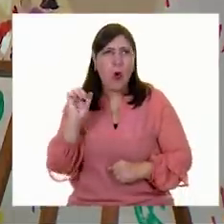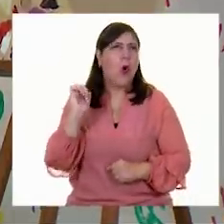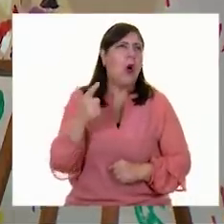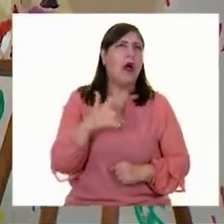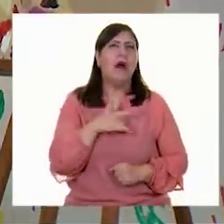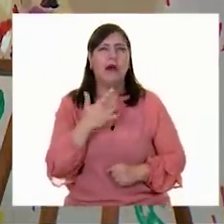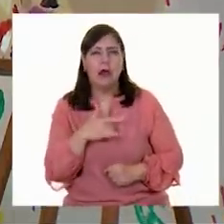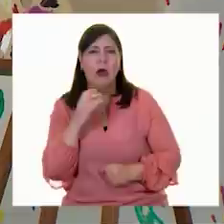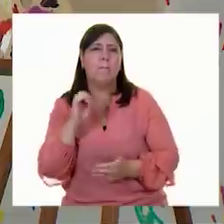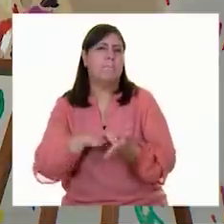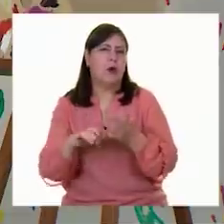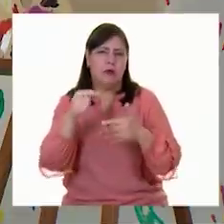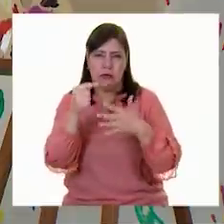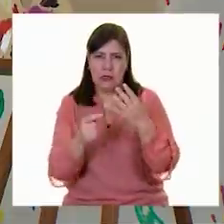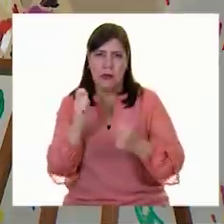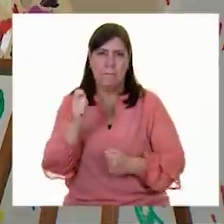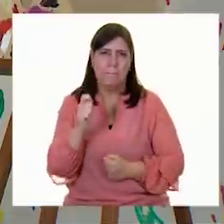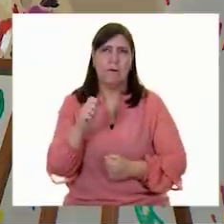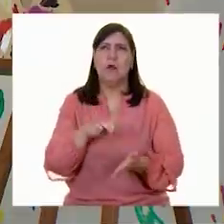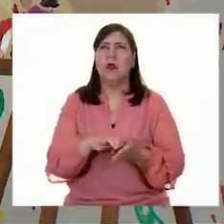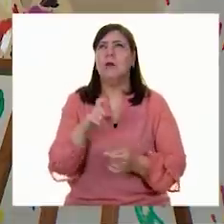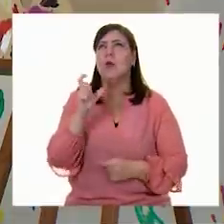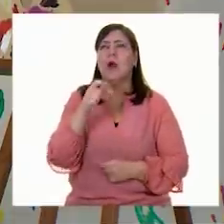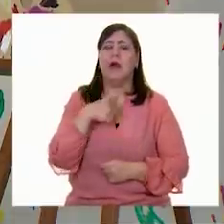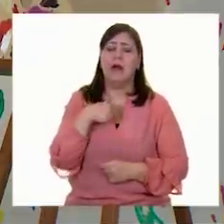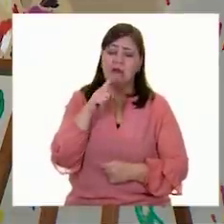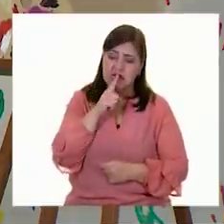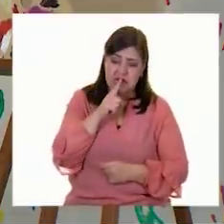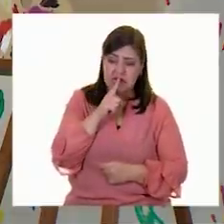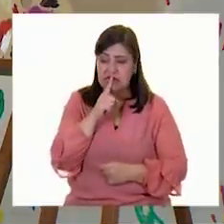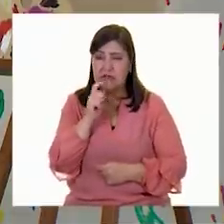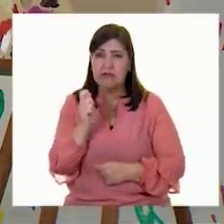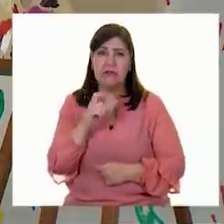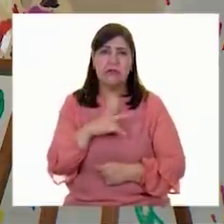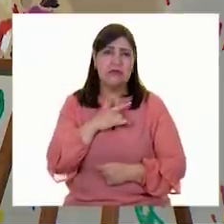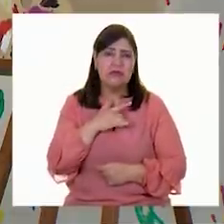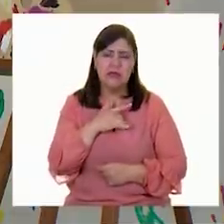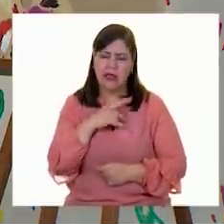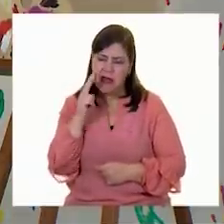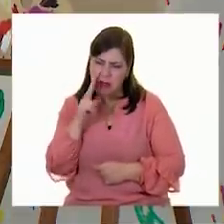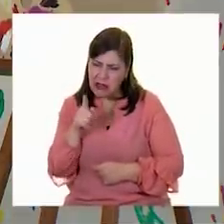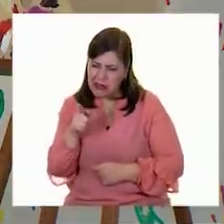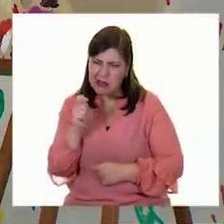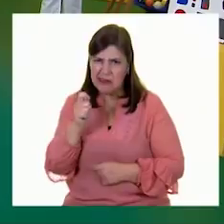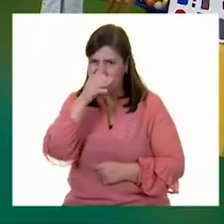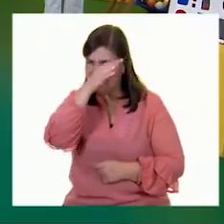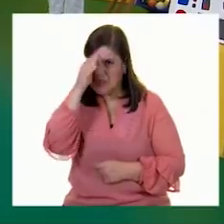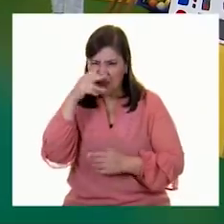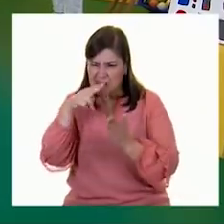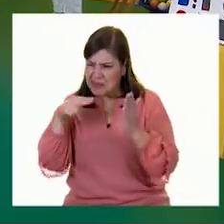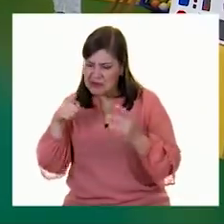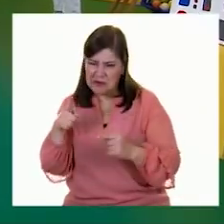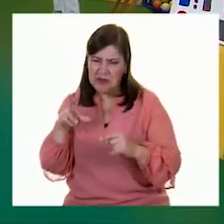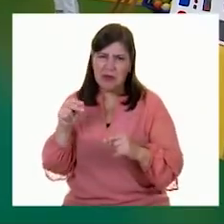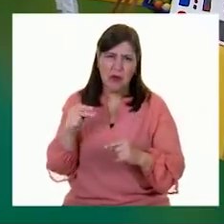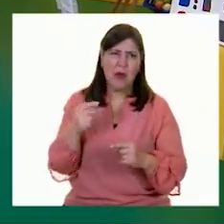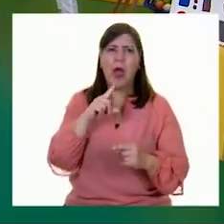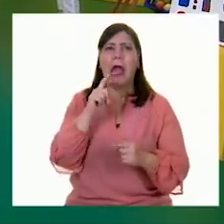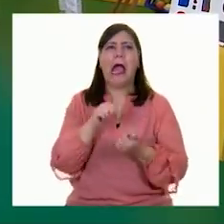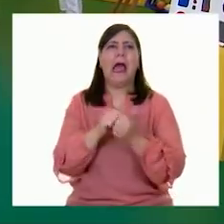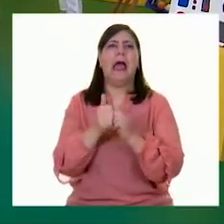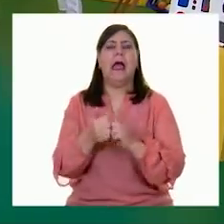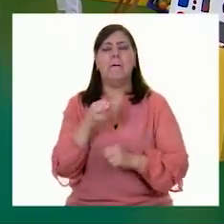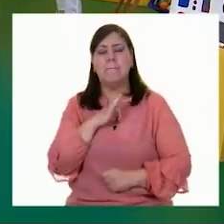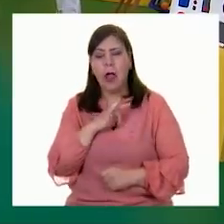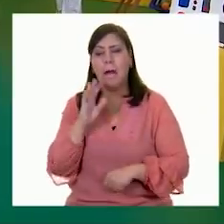Por ejemplo, el desaliento que sientes porque no entiendes la obra de Frida Kahlo. Puede impulsarte ya sea